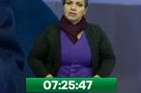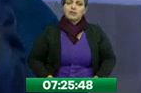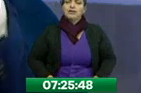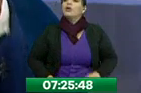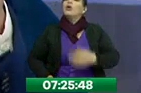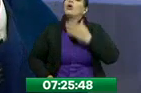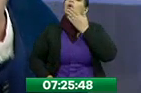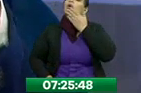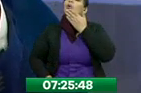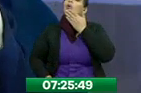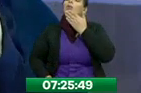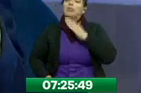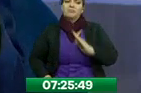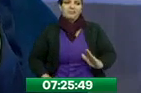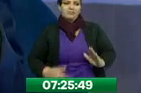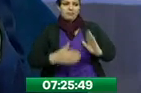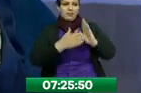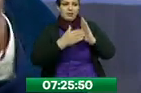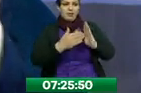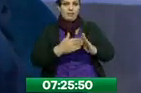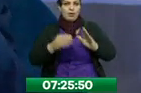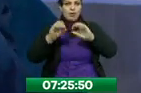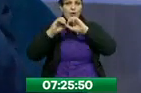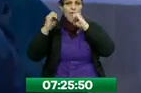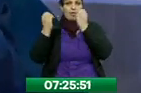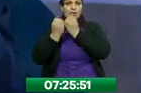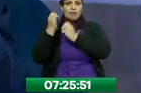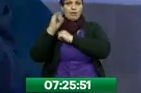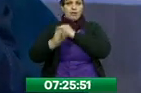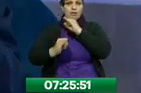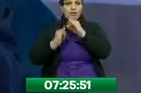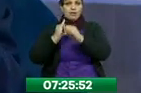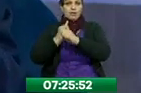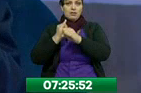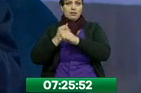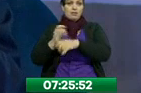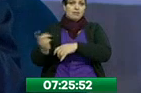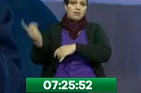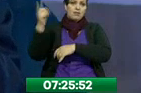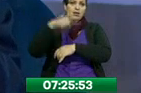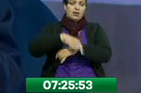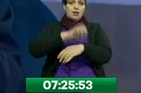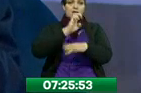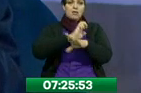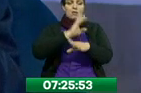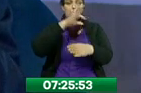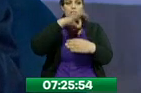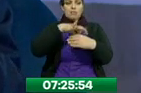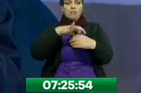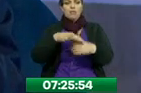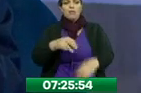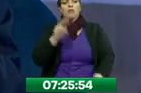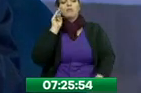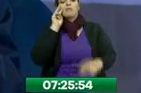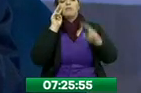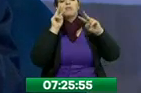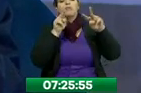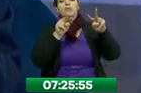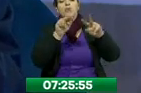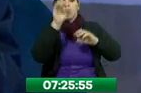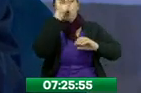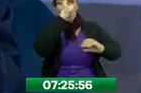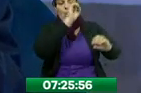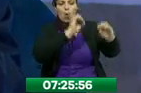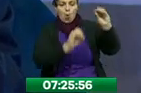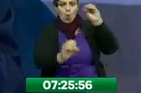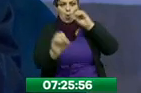permitir que organismos internacionales puedan conocer los procedimientos internos del Consejo Nacional Electoral,